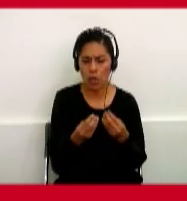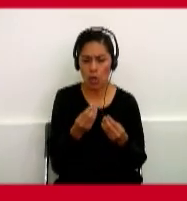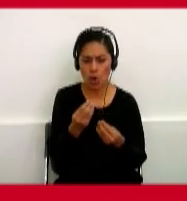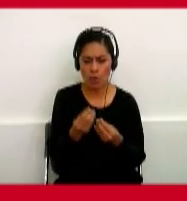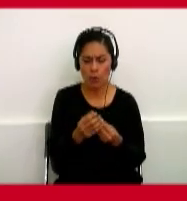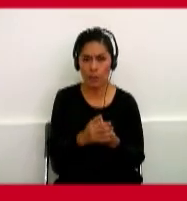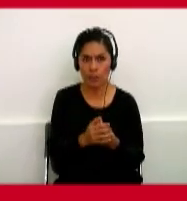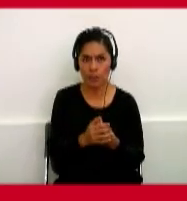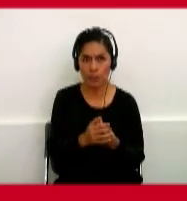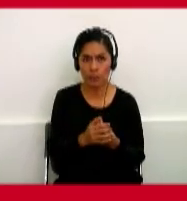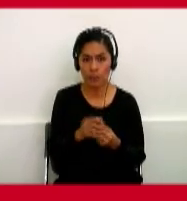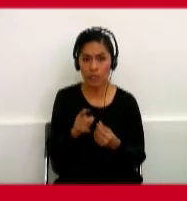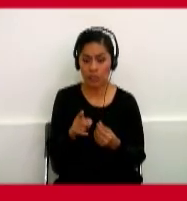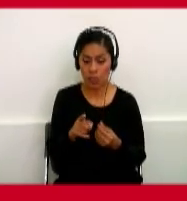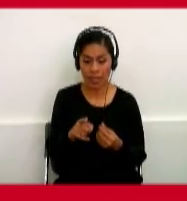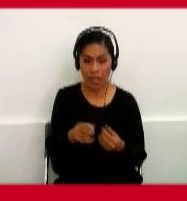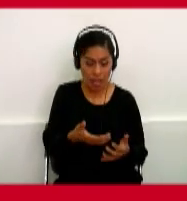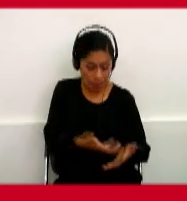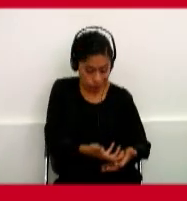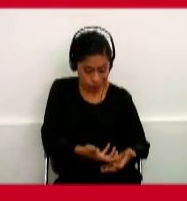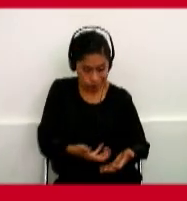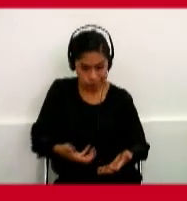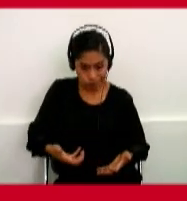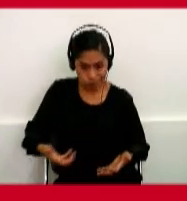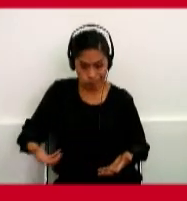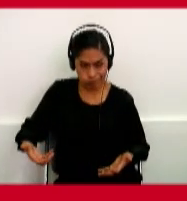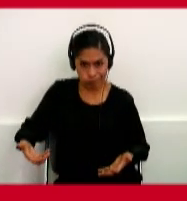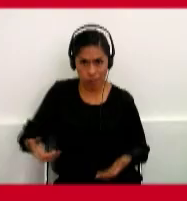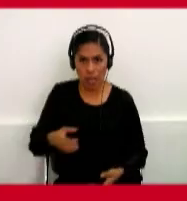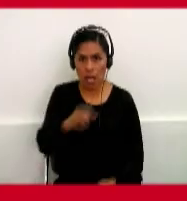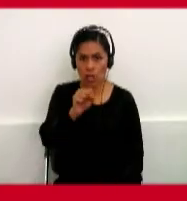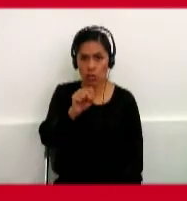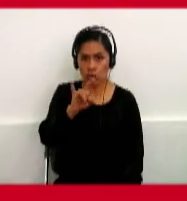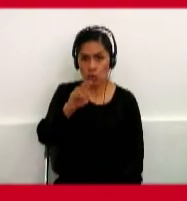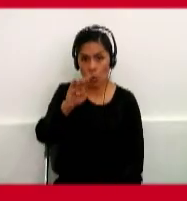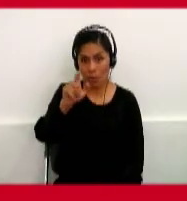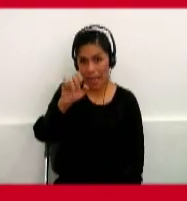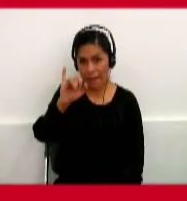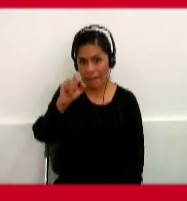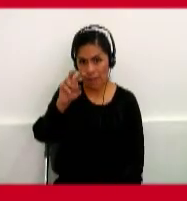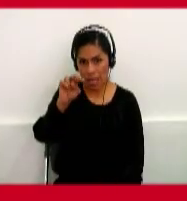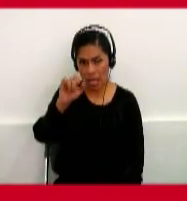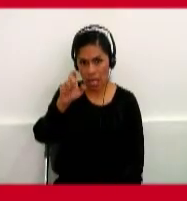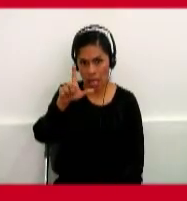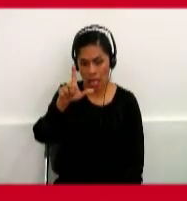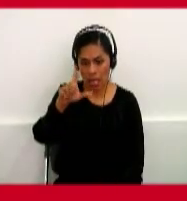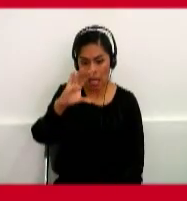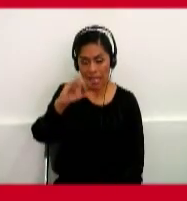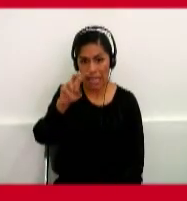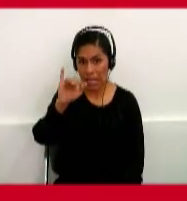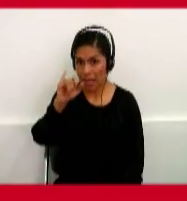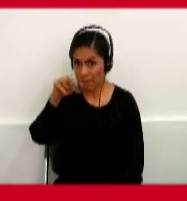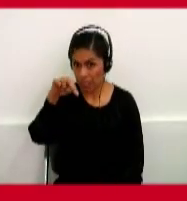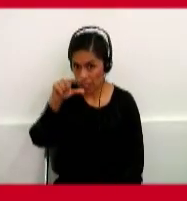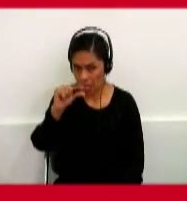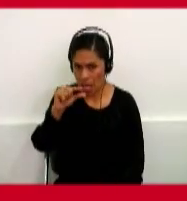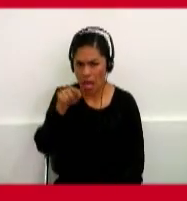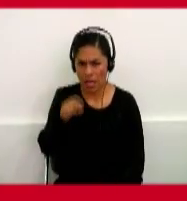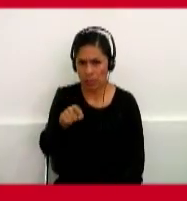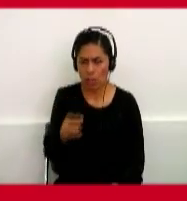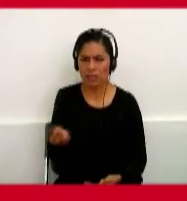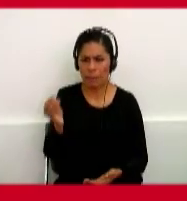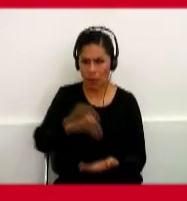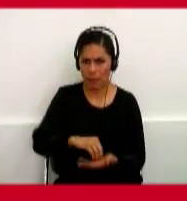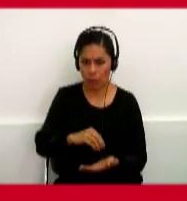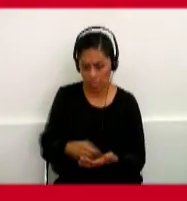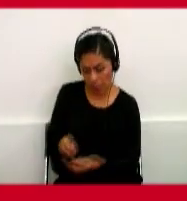tener relleno, en el caso de su level caving, me permite reducir la ley de corte y, por lo tanto, poder incorporar una mayor cantidad de